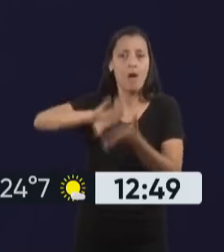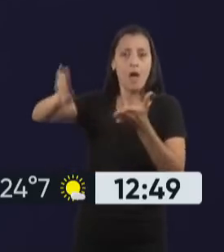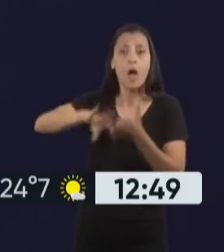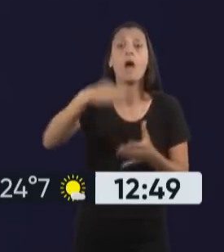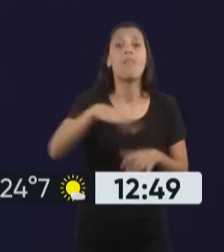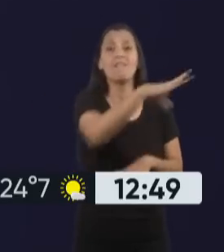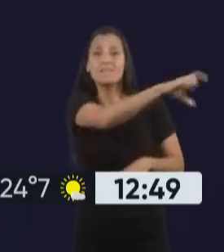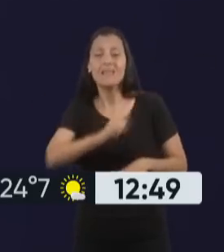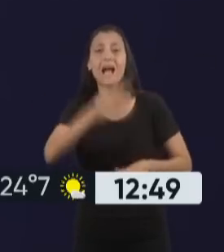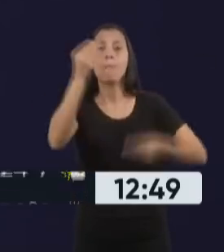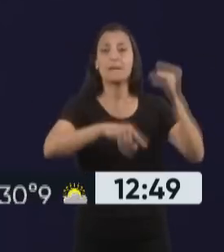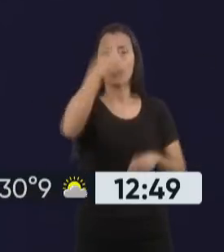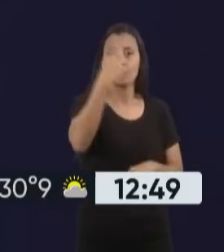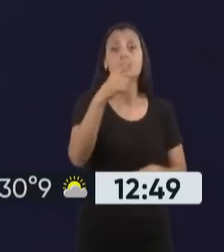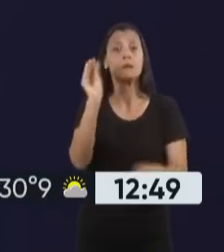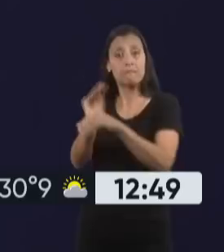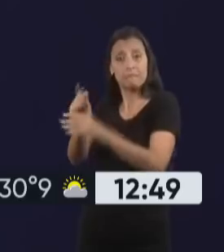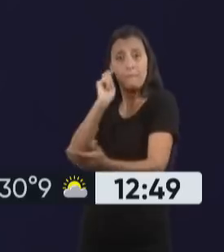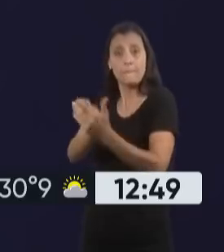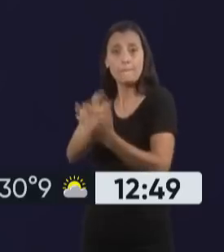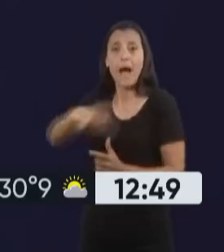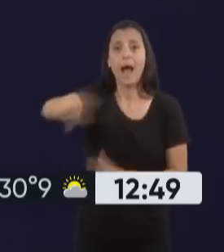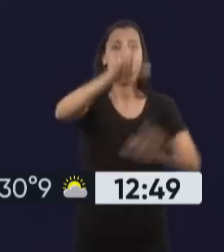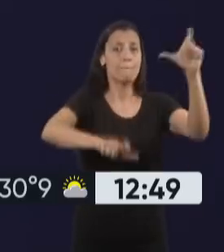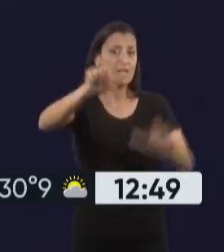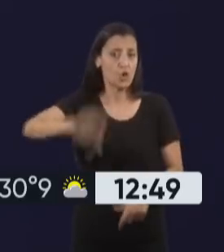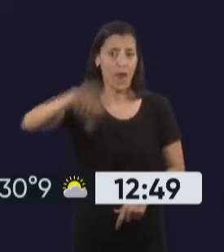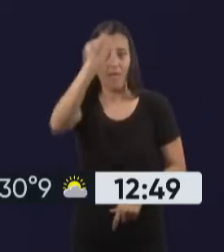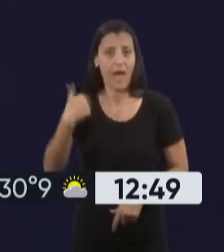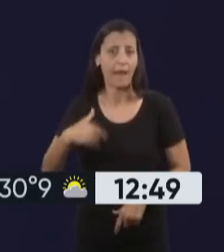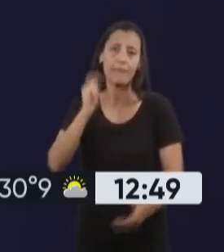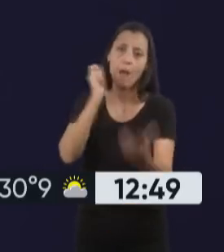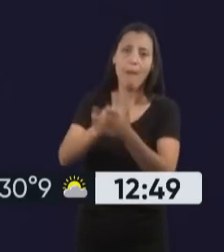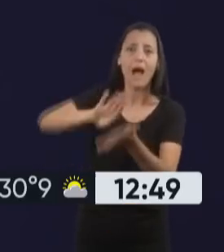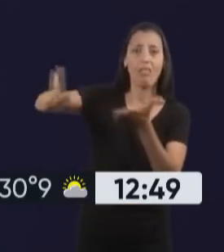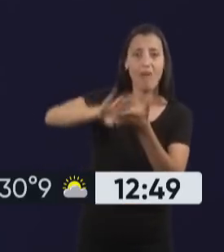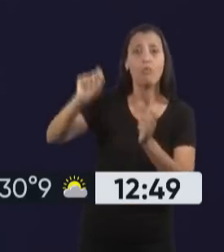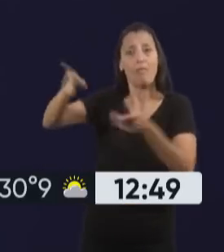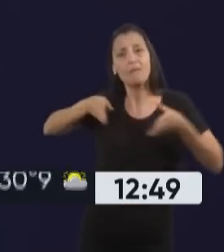presupuesto nacional que se financia con el aporte de todos los contribuyentes argentinos. Bueno,